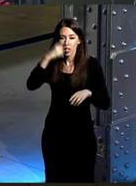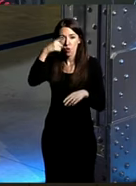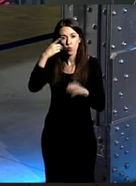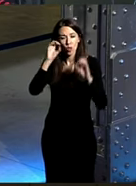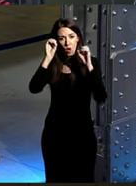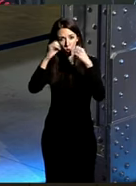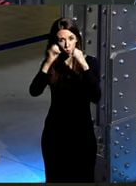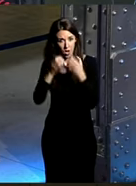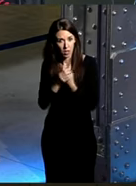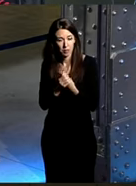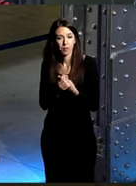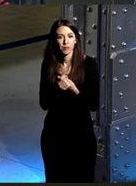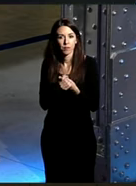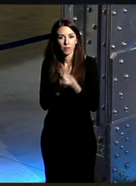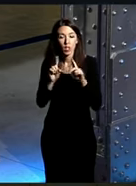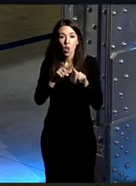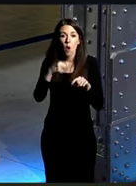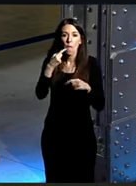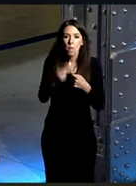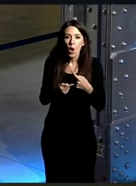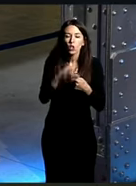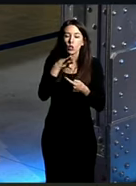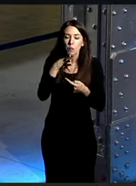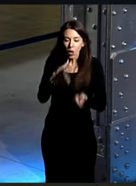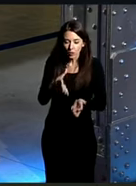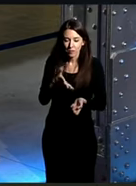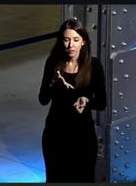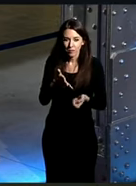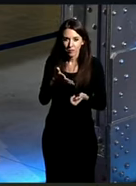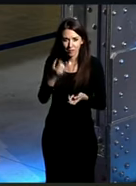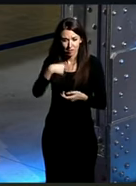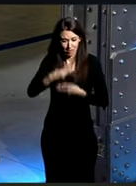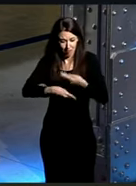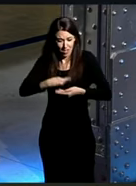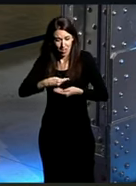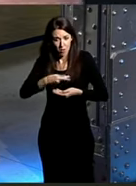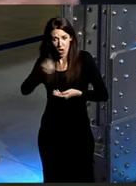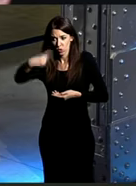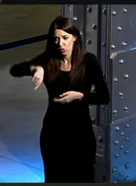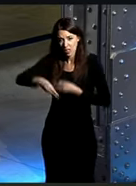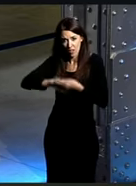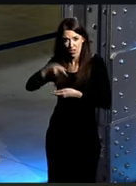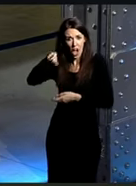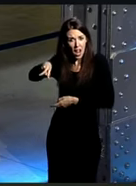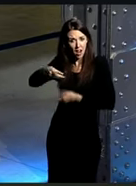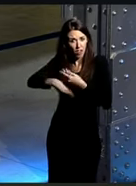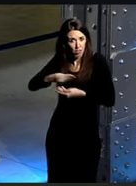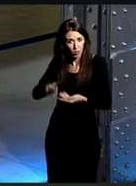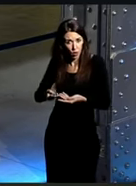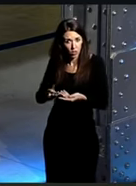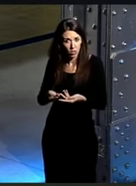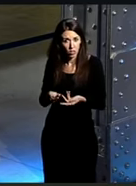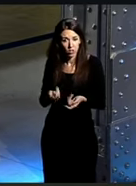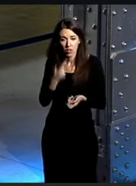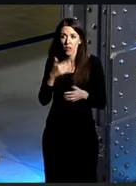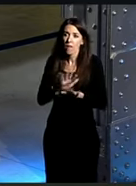Google. Y lo de Post tenía que ver con lo que nosotros hicimos y con lo que están haciendo ustedes y lo que está haciendo él, ¿no? O sea, decimos, bueno,